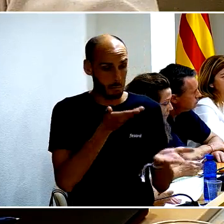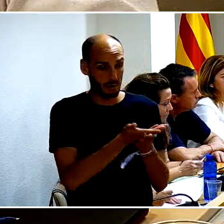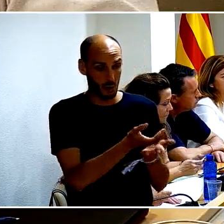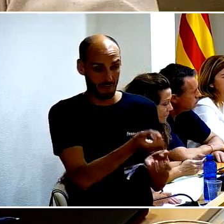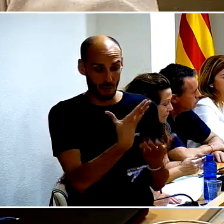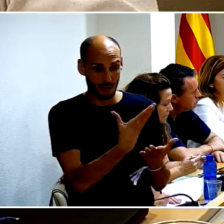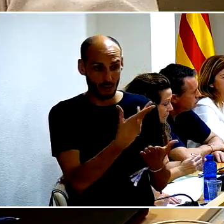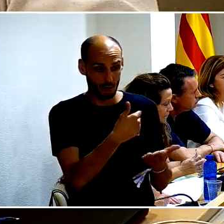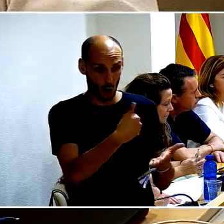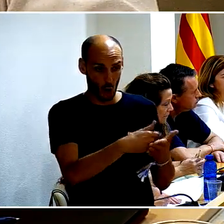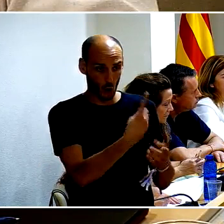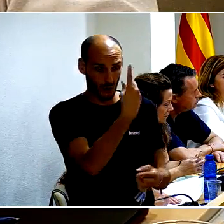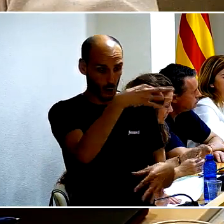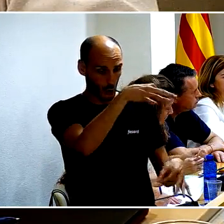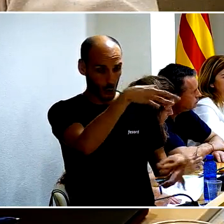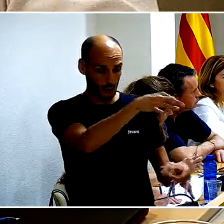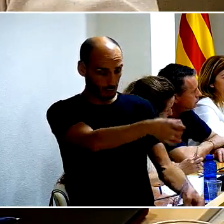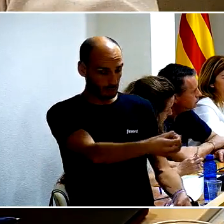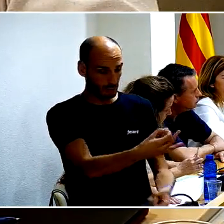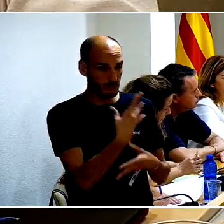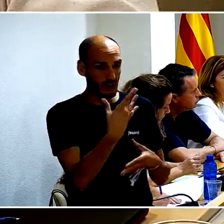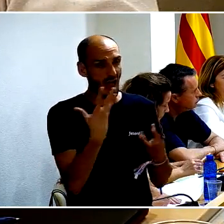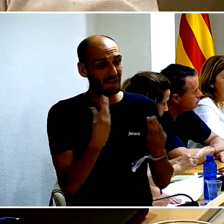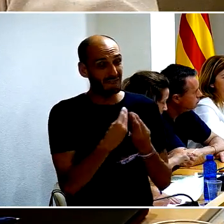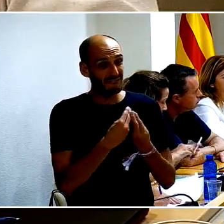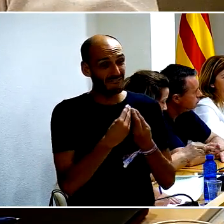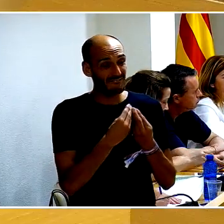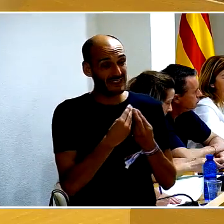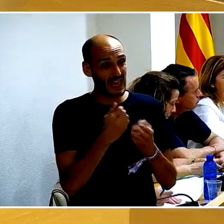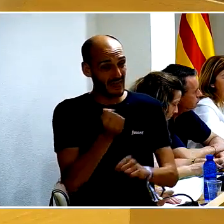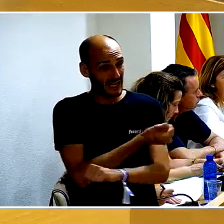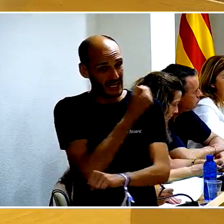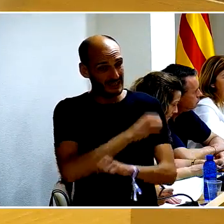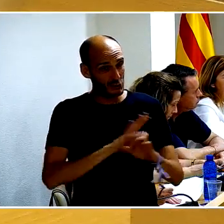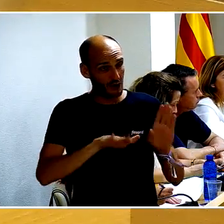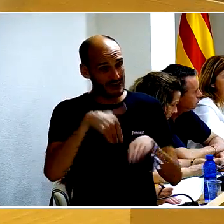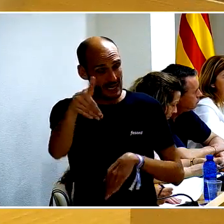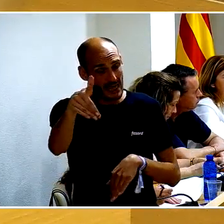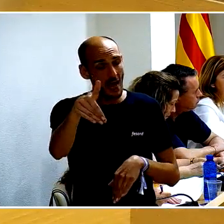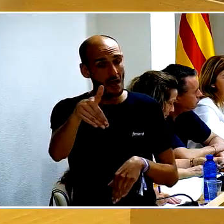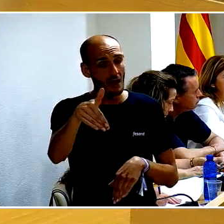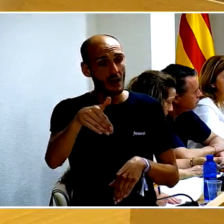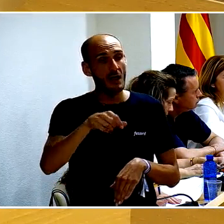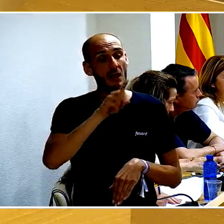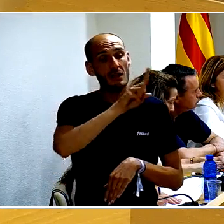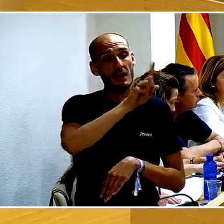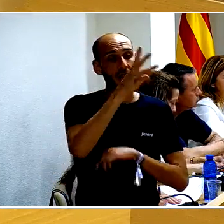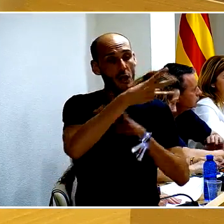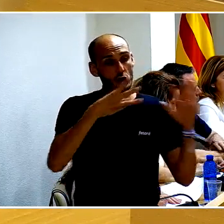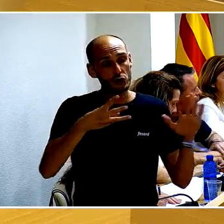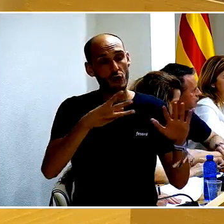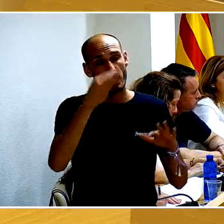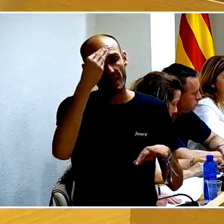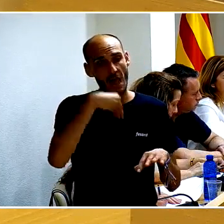un único documento que tiene una fecha de registro de salida de 18 de abril de 2018, a las 7:43 horas, por